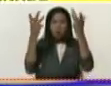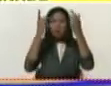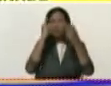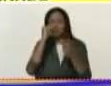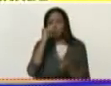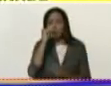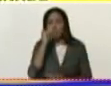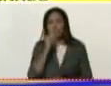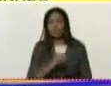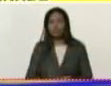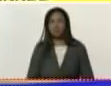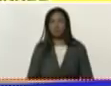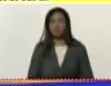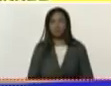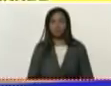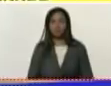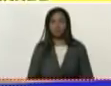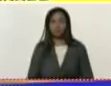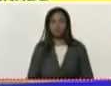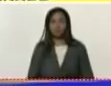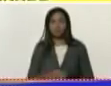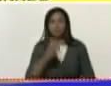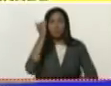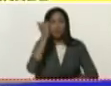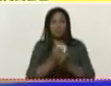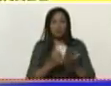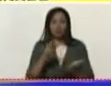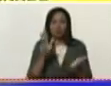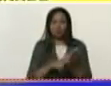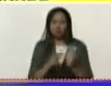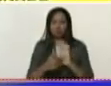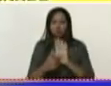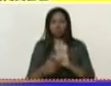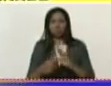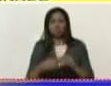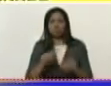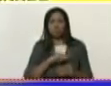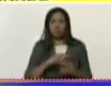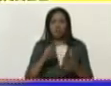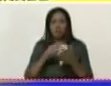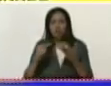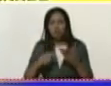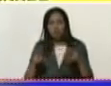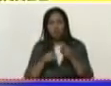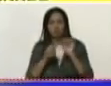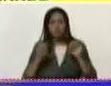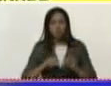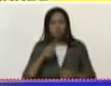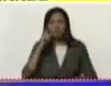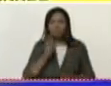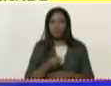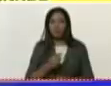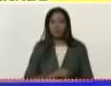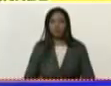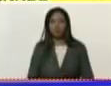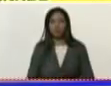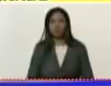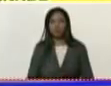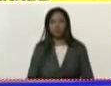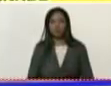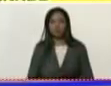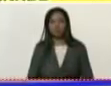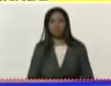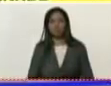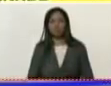muchacho que fue asesinado en el cumplimiento de sus funciones y sus deberes. Y